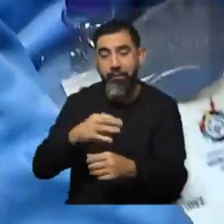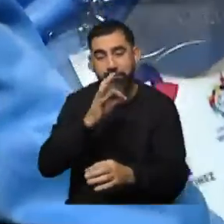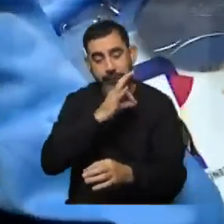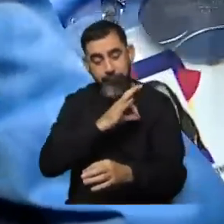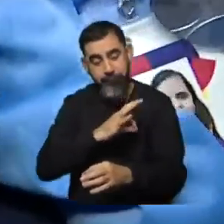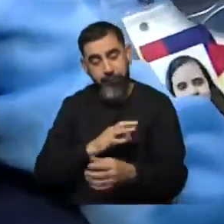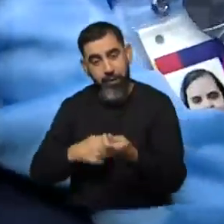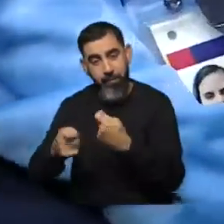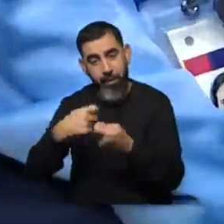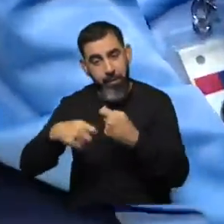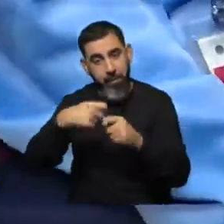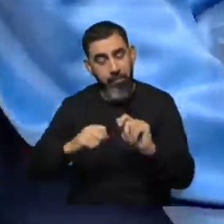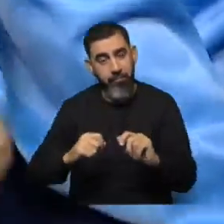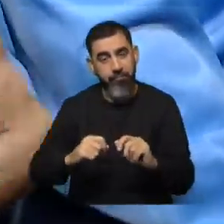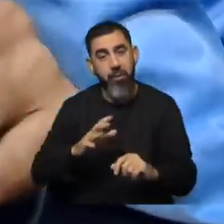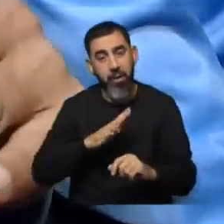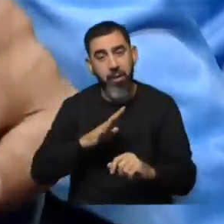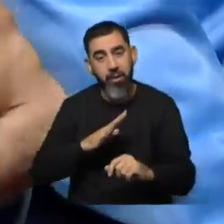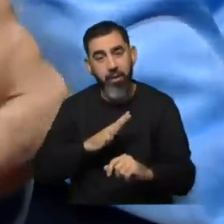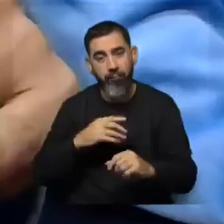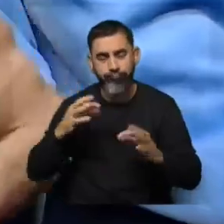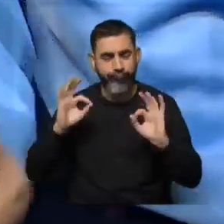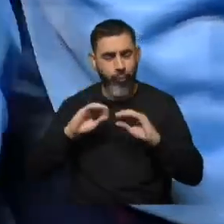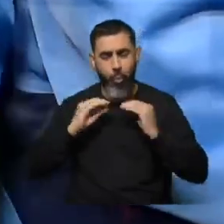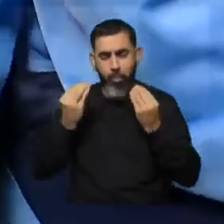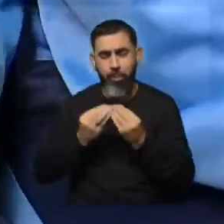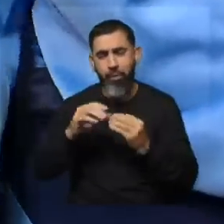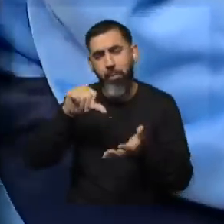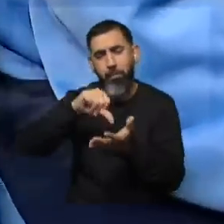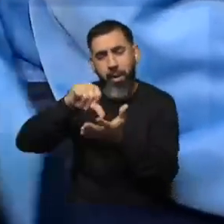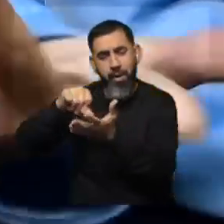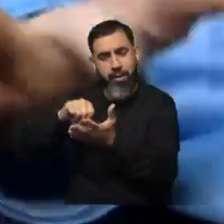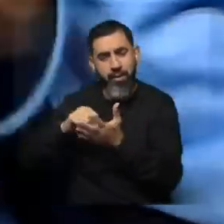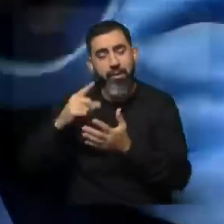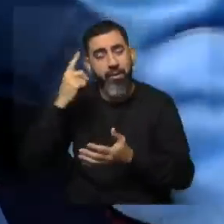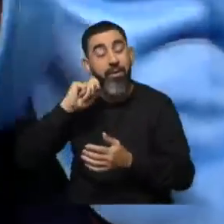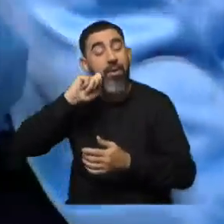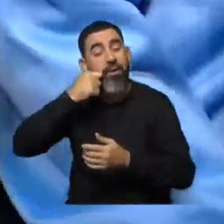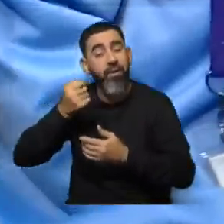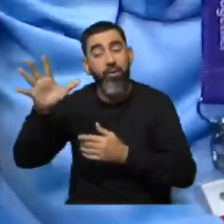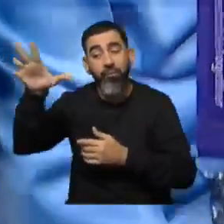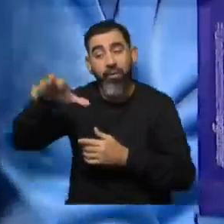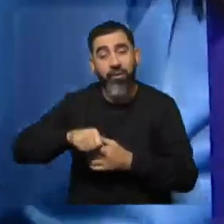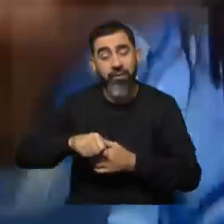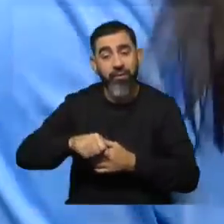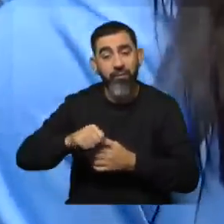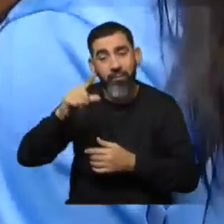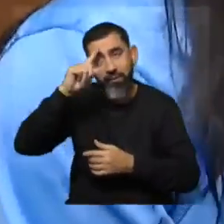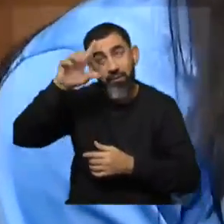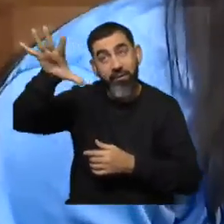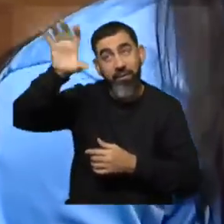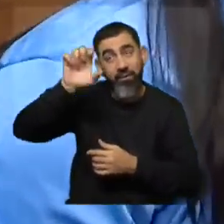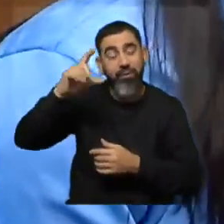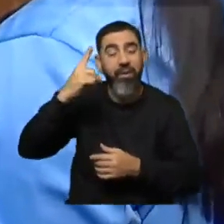empezamos a cambiar y tenemos todo lleno de Pin de de otros países y eso es lindo para traernos para seguir recordando